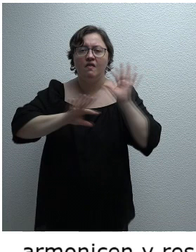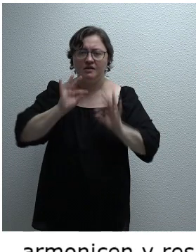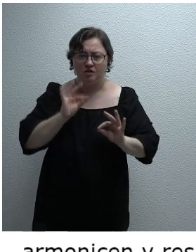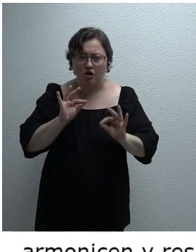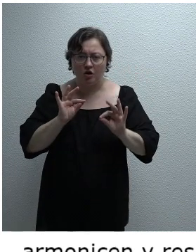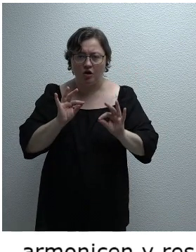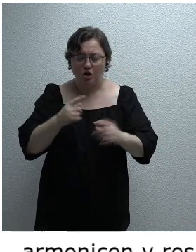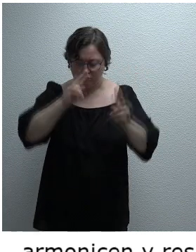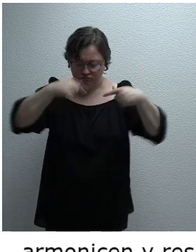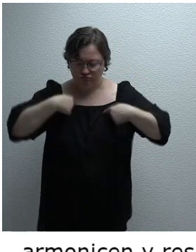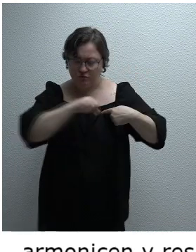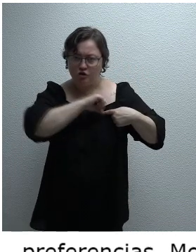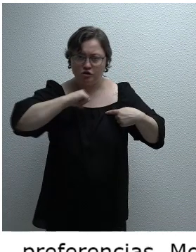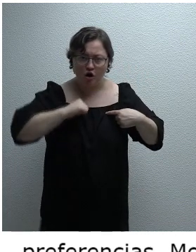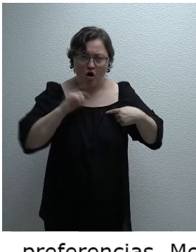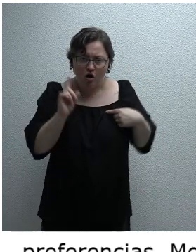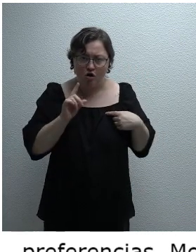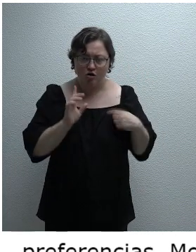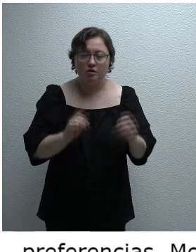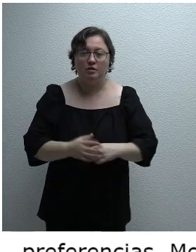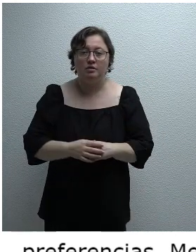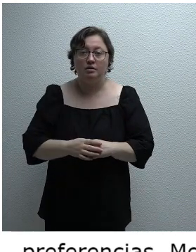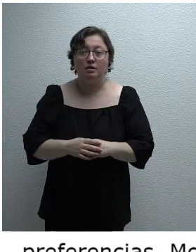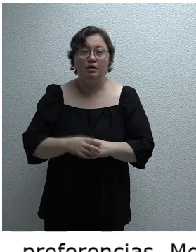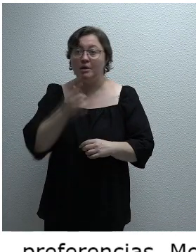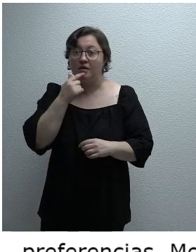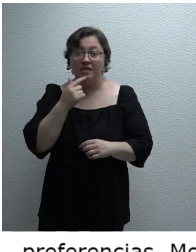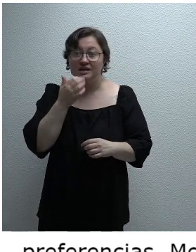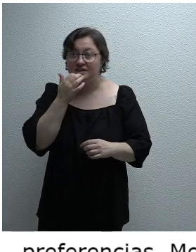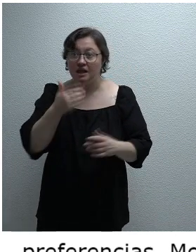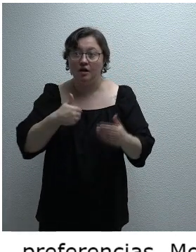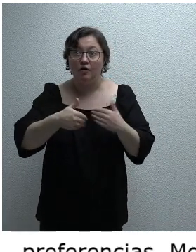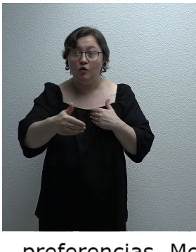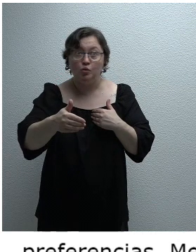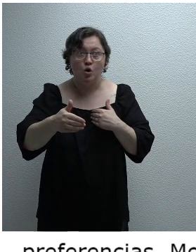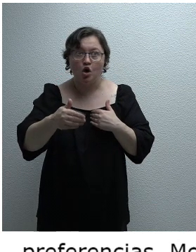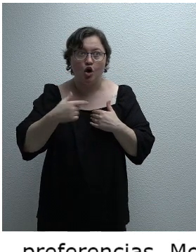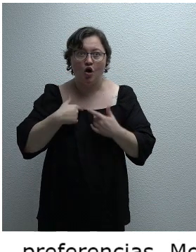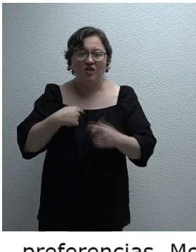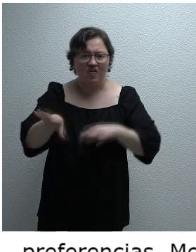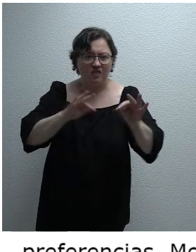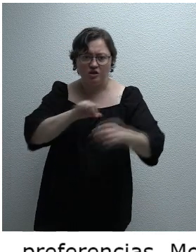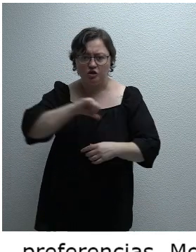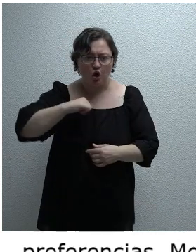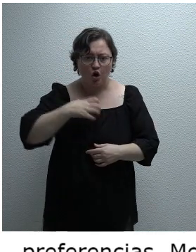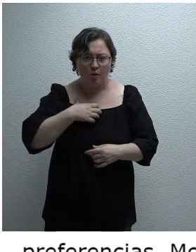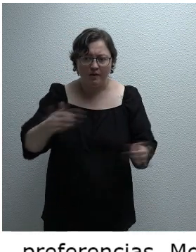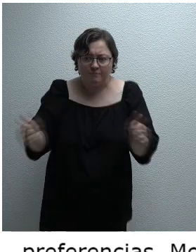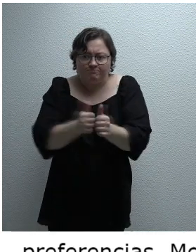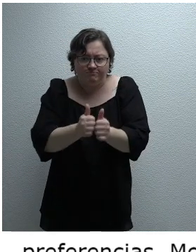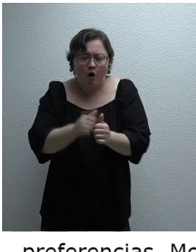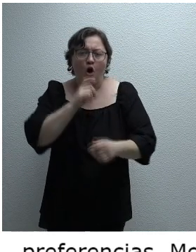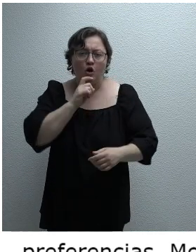tomar decisiones por nosotros y nosotras mismas si en algún momento ya no podemos hacerlo. Y